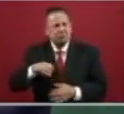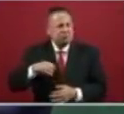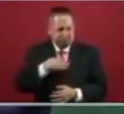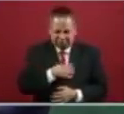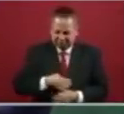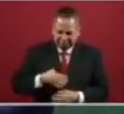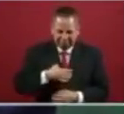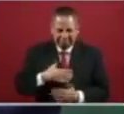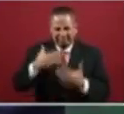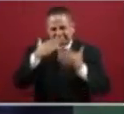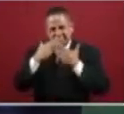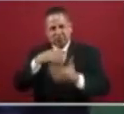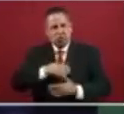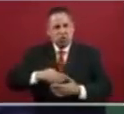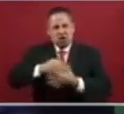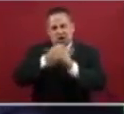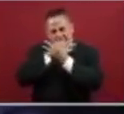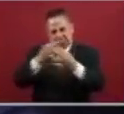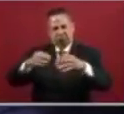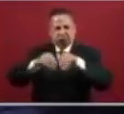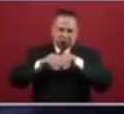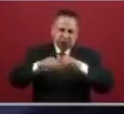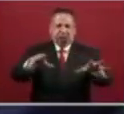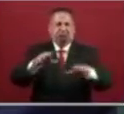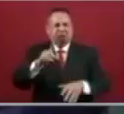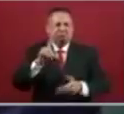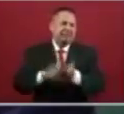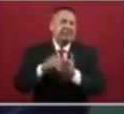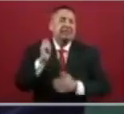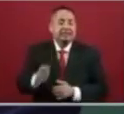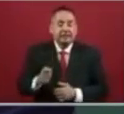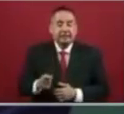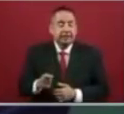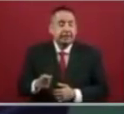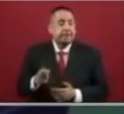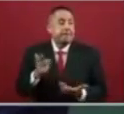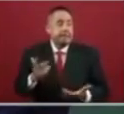de satisfacción decir que está